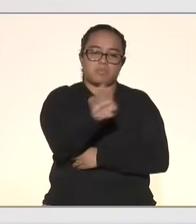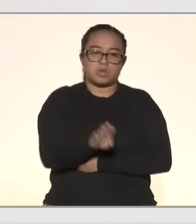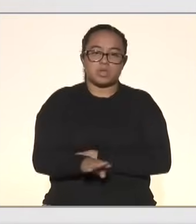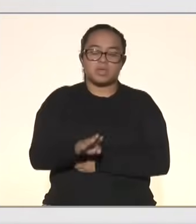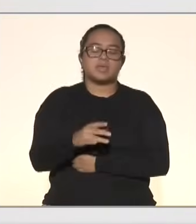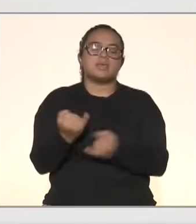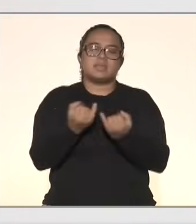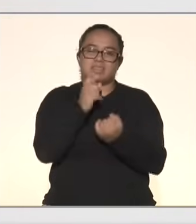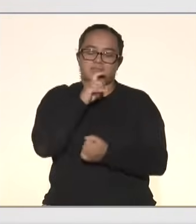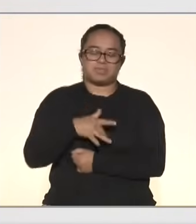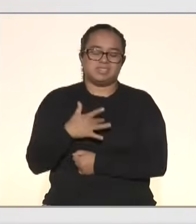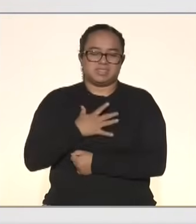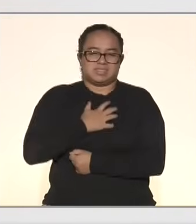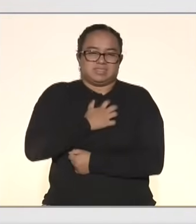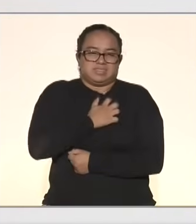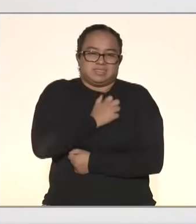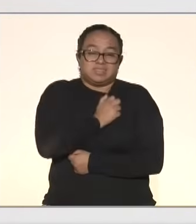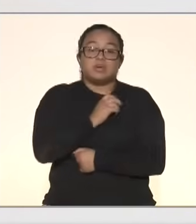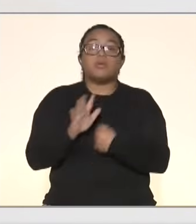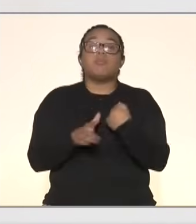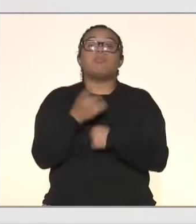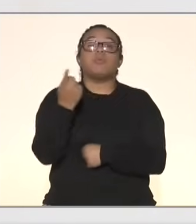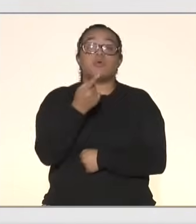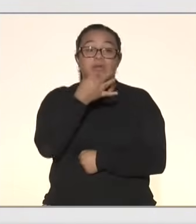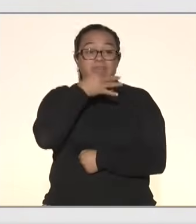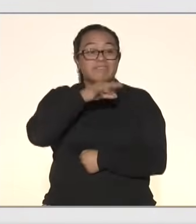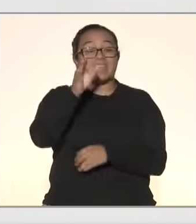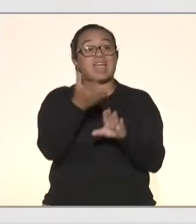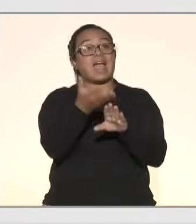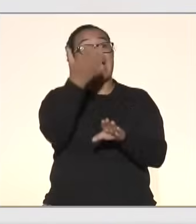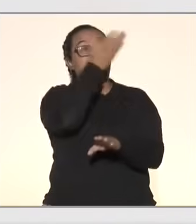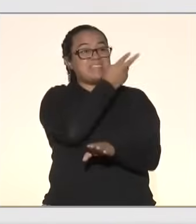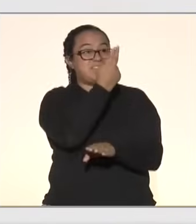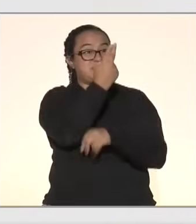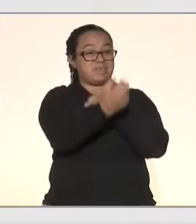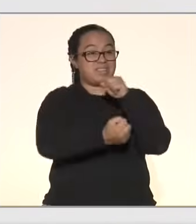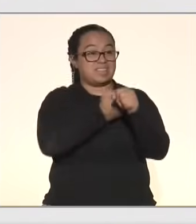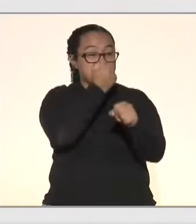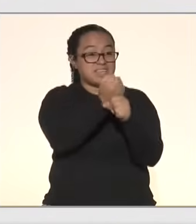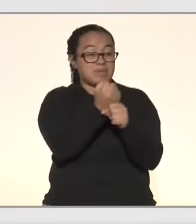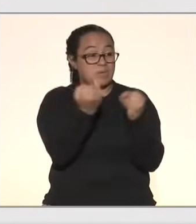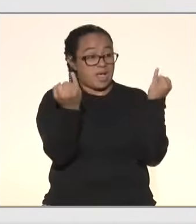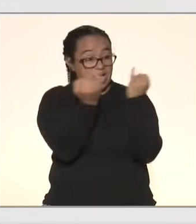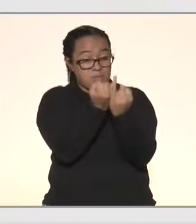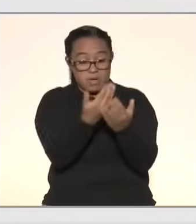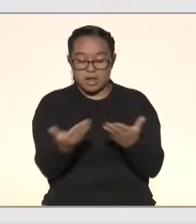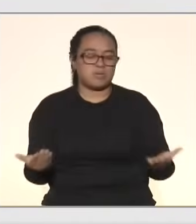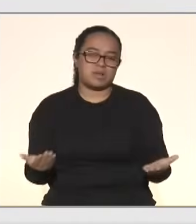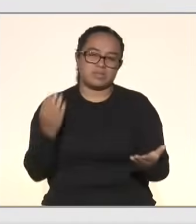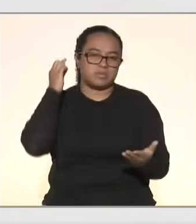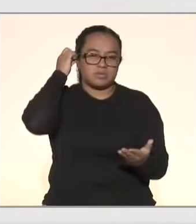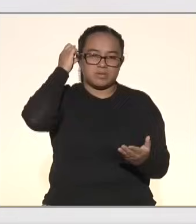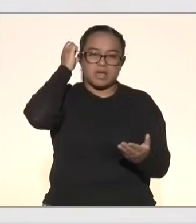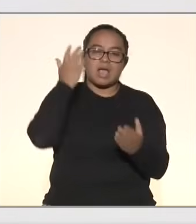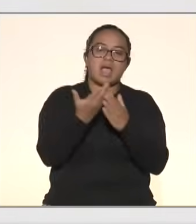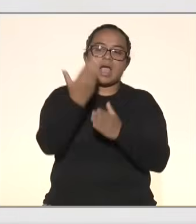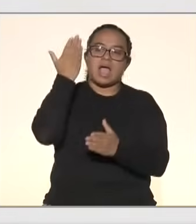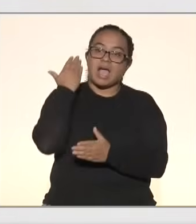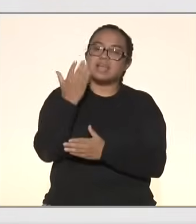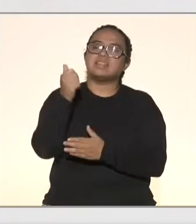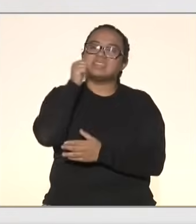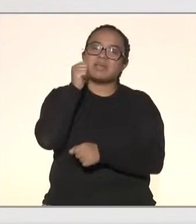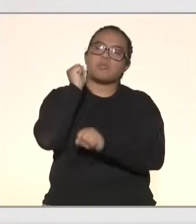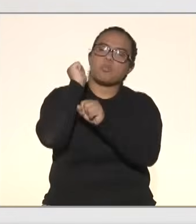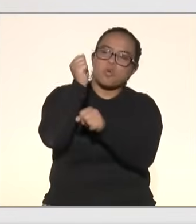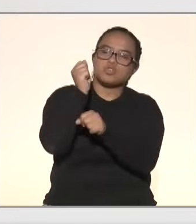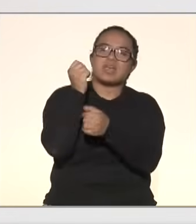vez nostalgia, porque las fiestas ya no son como hace 25 años para atrás, que incluso se acostumbraba a pedir posada,